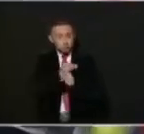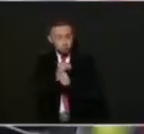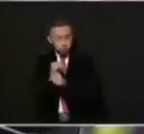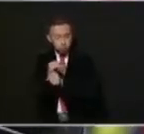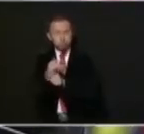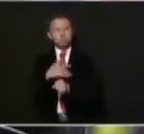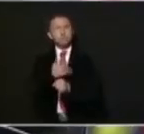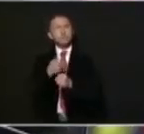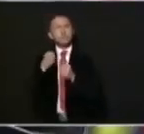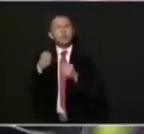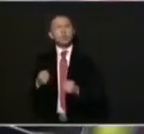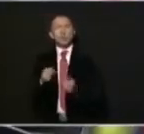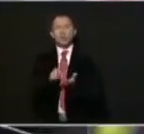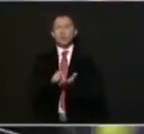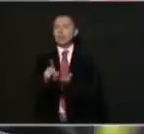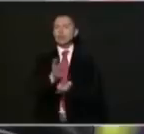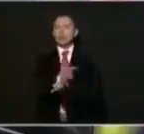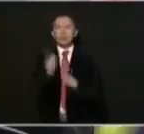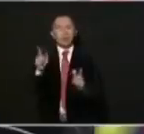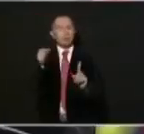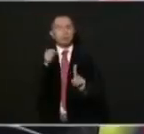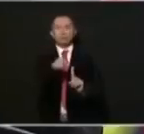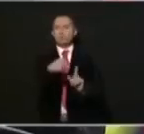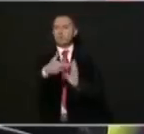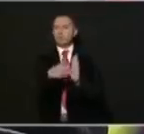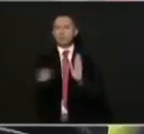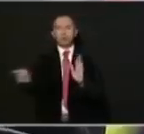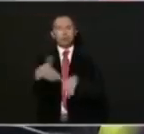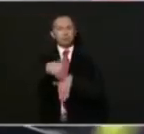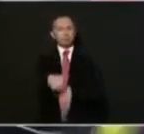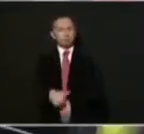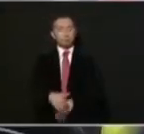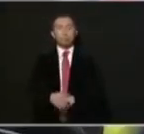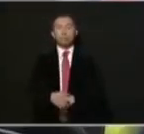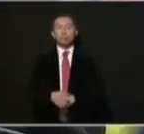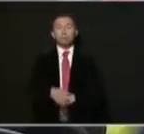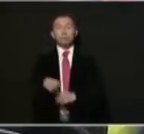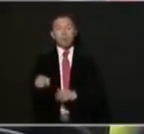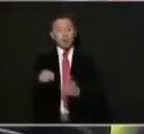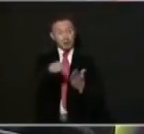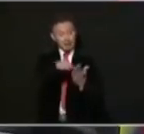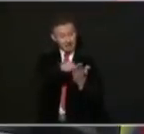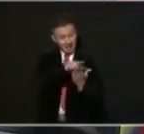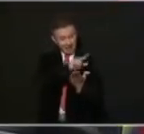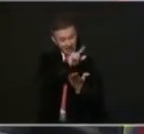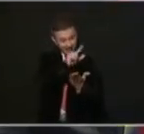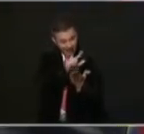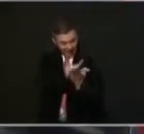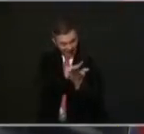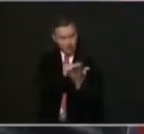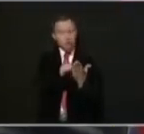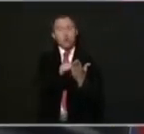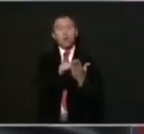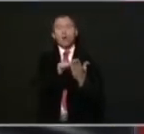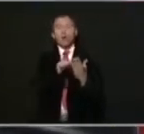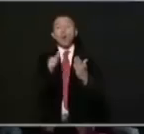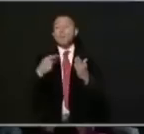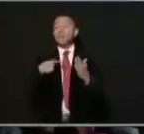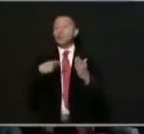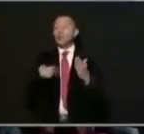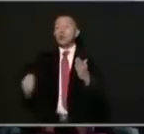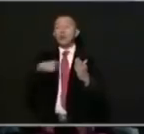derecho liberal, según el cual, al margen de la ley nada y por encima de la ley